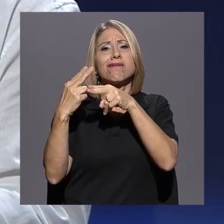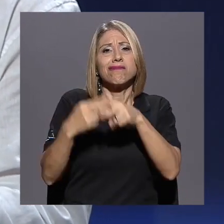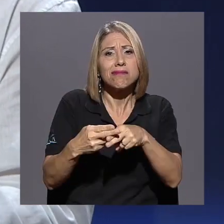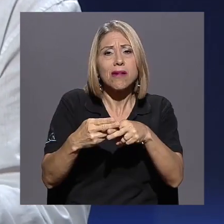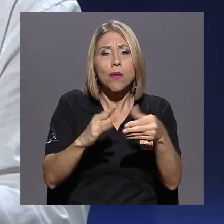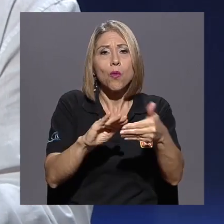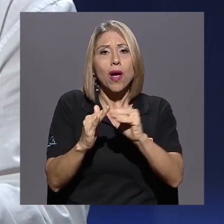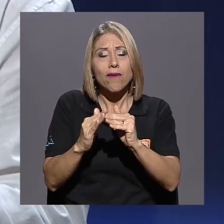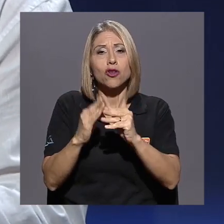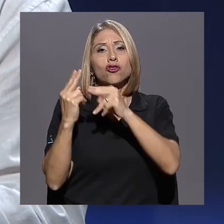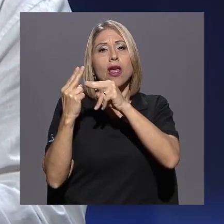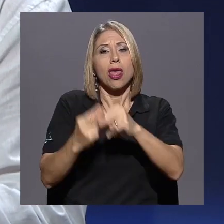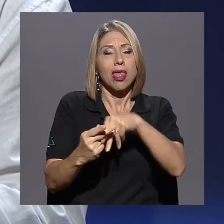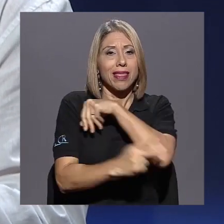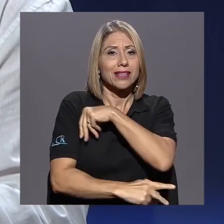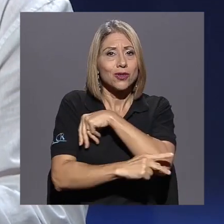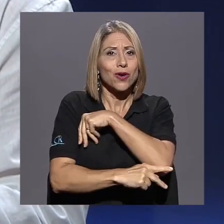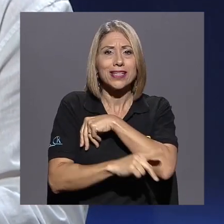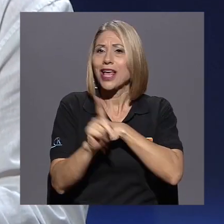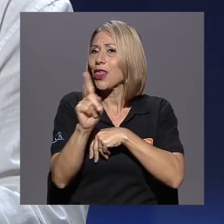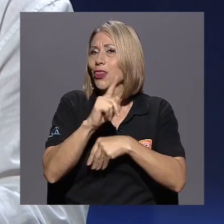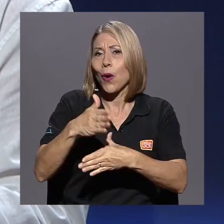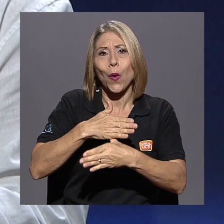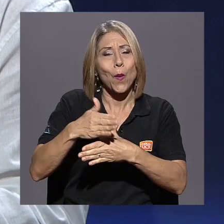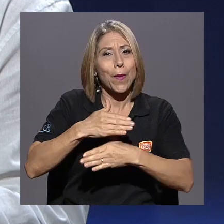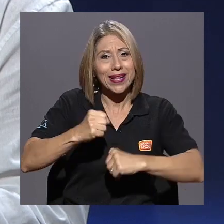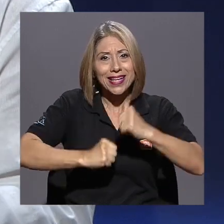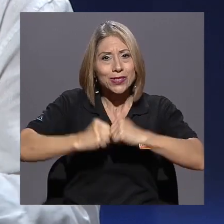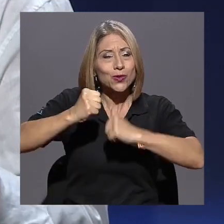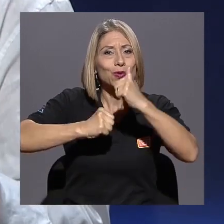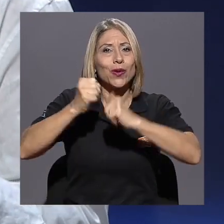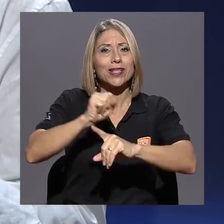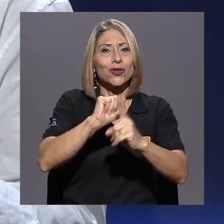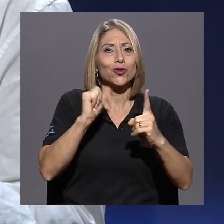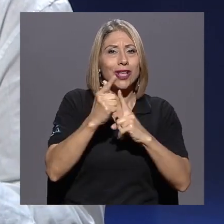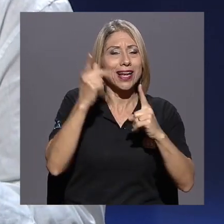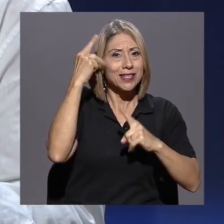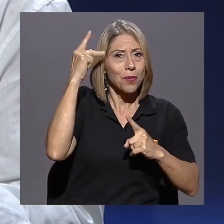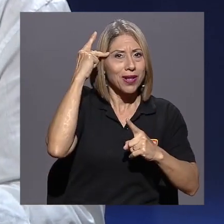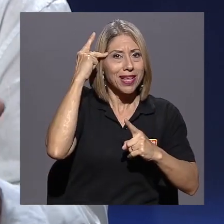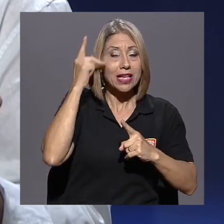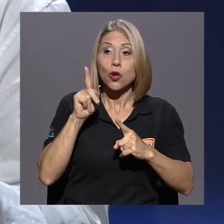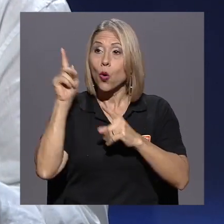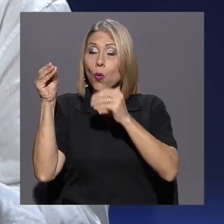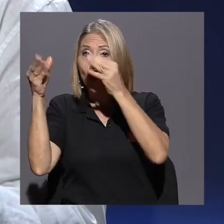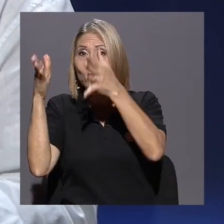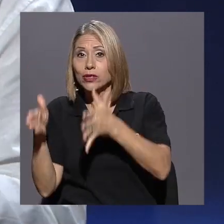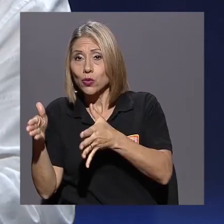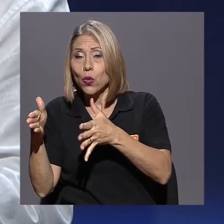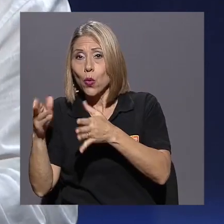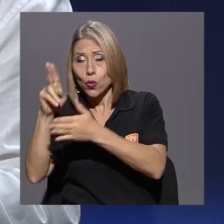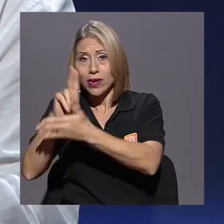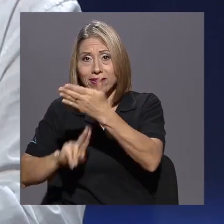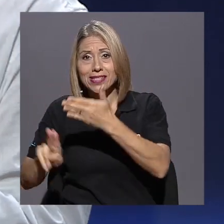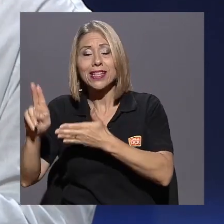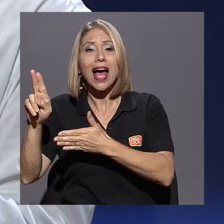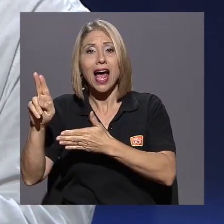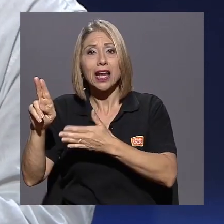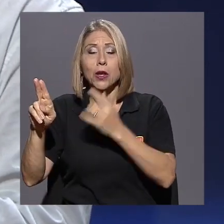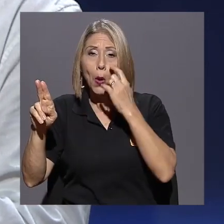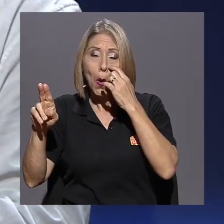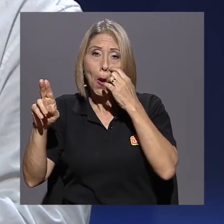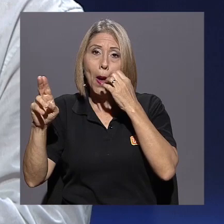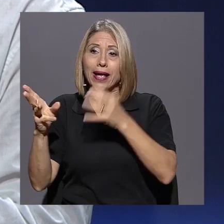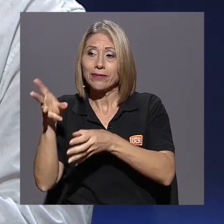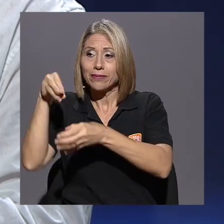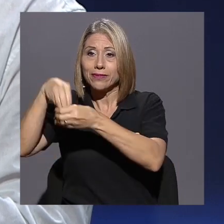y naciones no comparten estructuras sociales y políticas el catedrático universitario se refiera al estado el